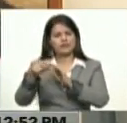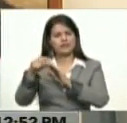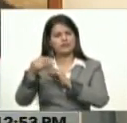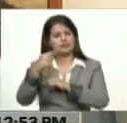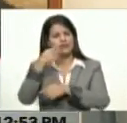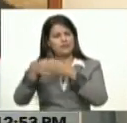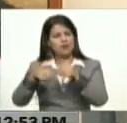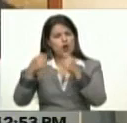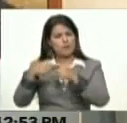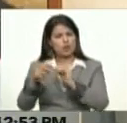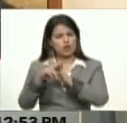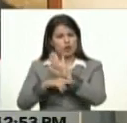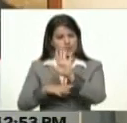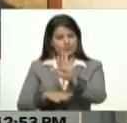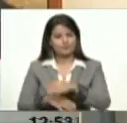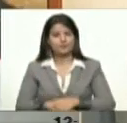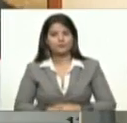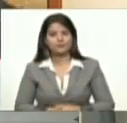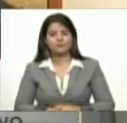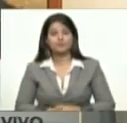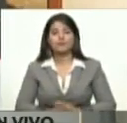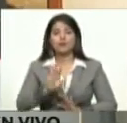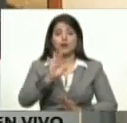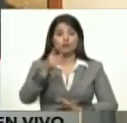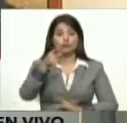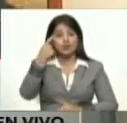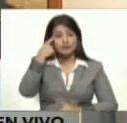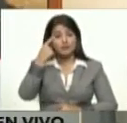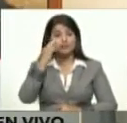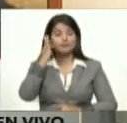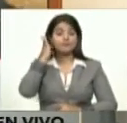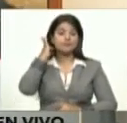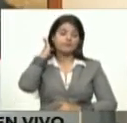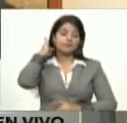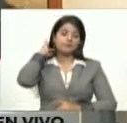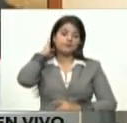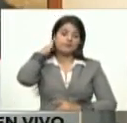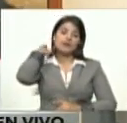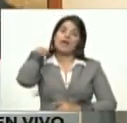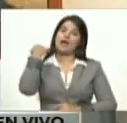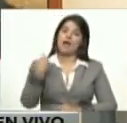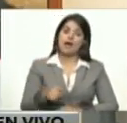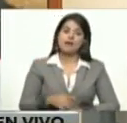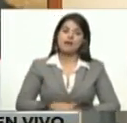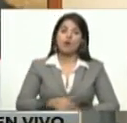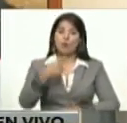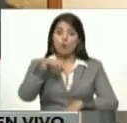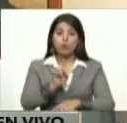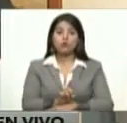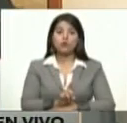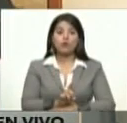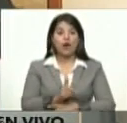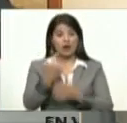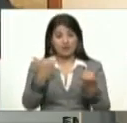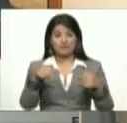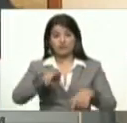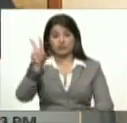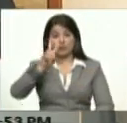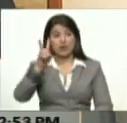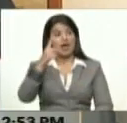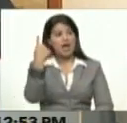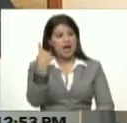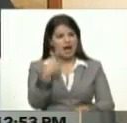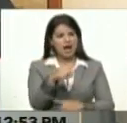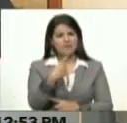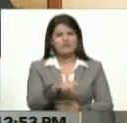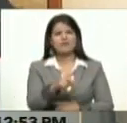el uso referencial de un marcador absolutamente falso,